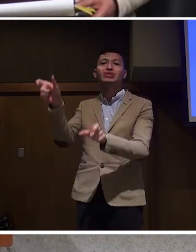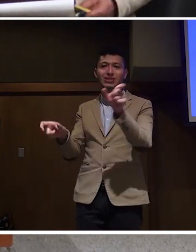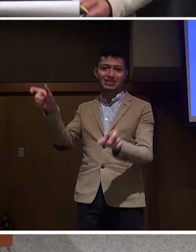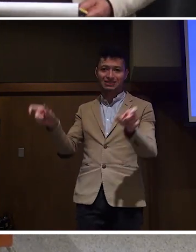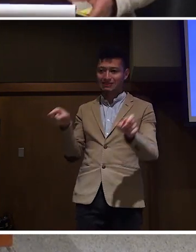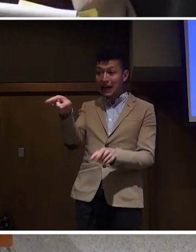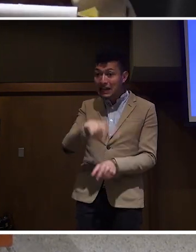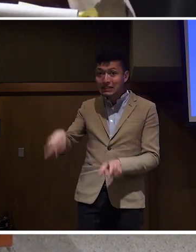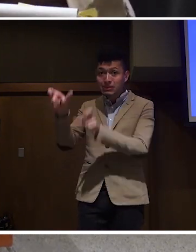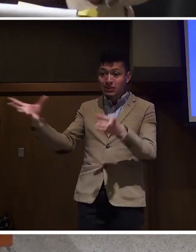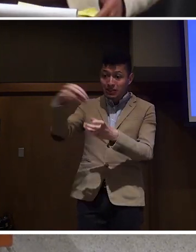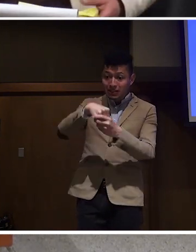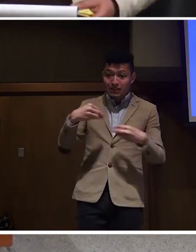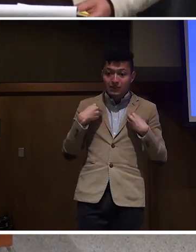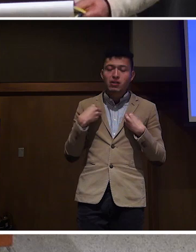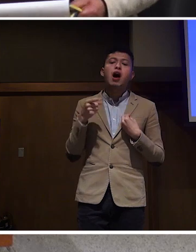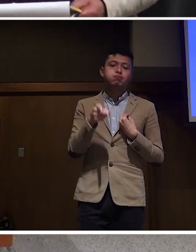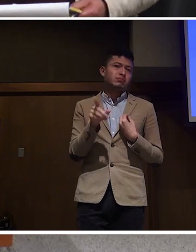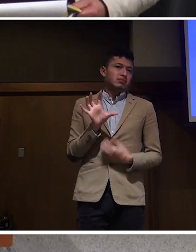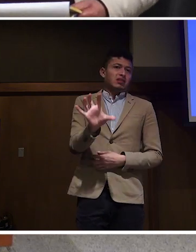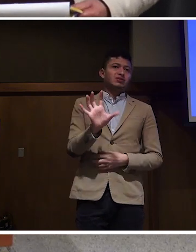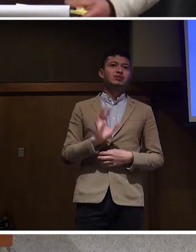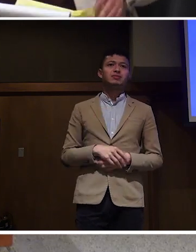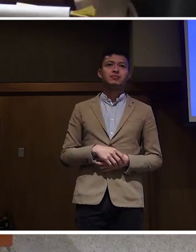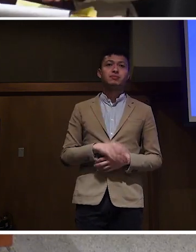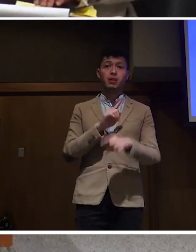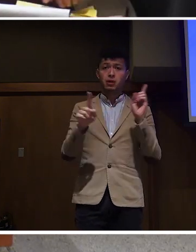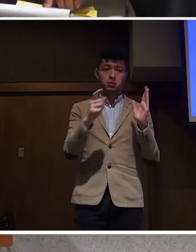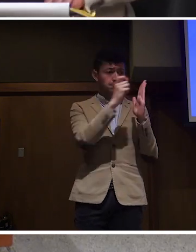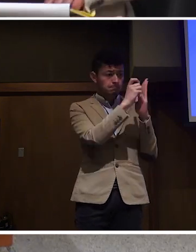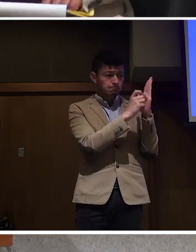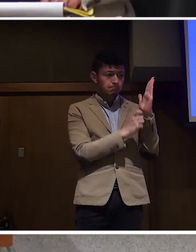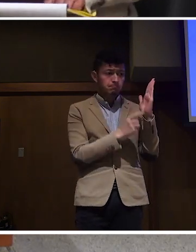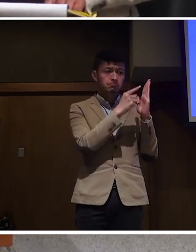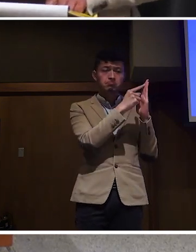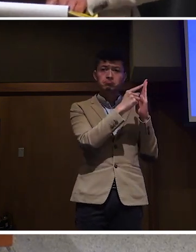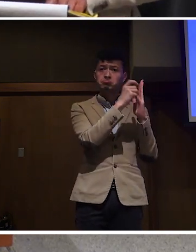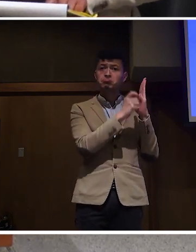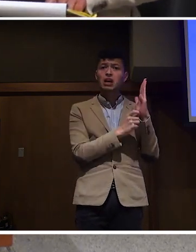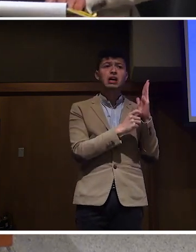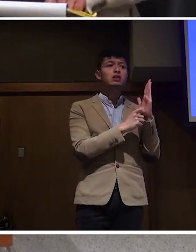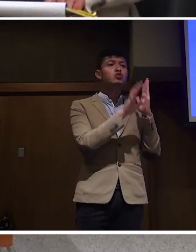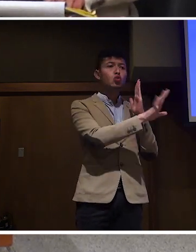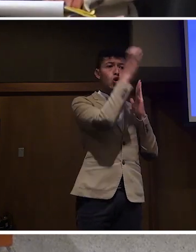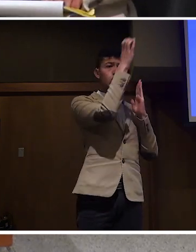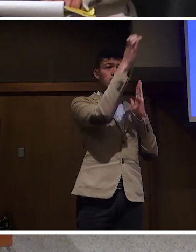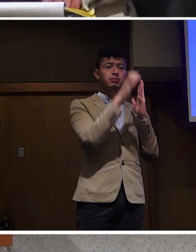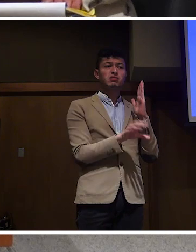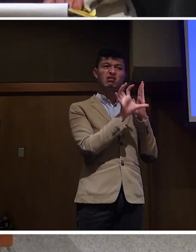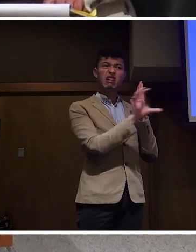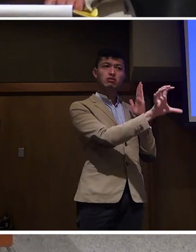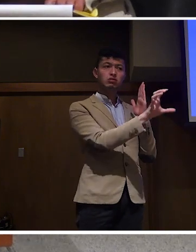esta lista, que es la lista tradicional de elementos de la nación. Sobre eso del territorio histórico, pues